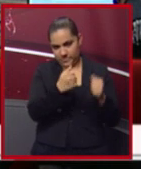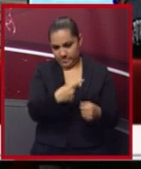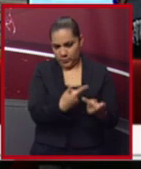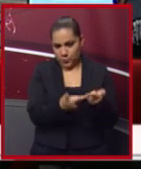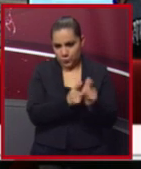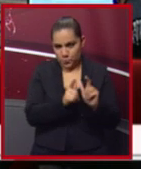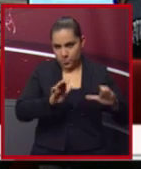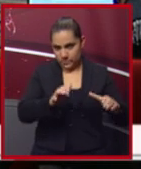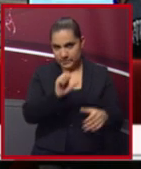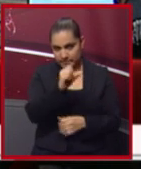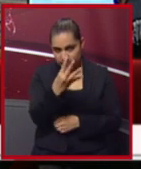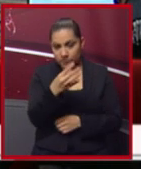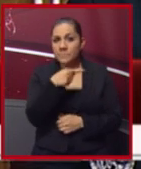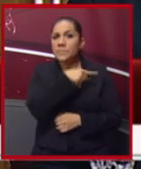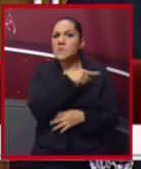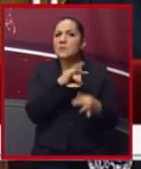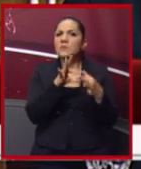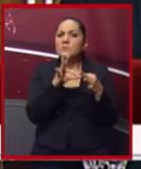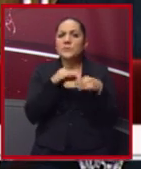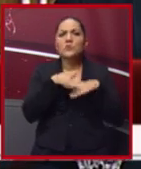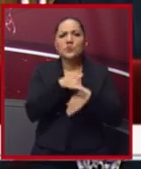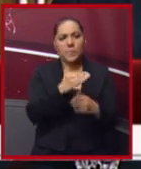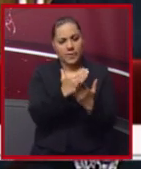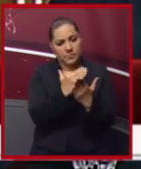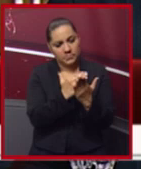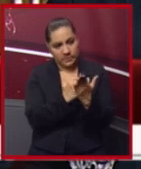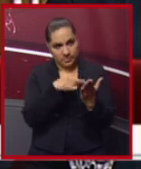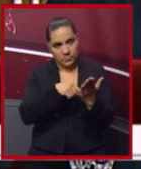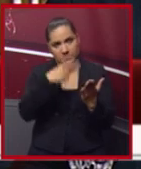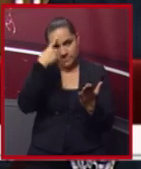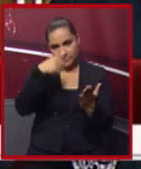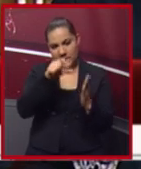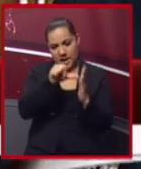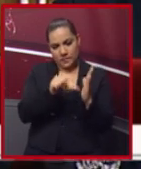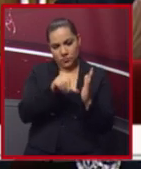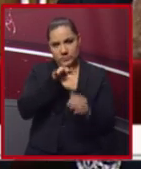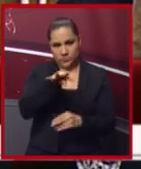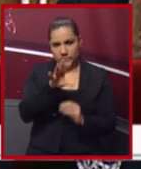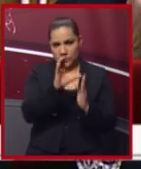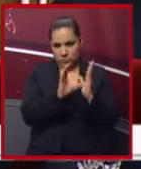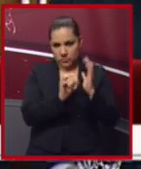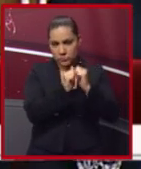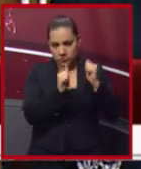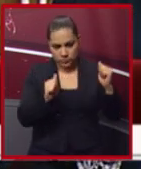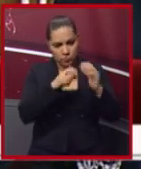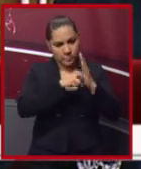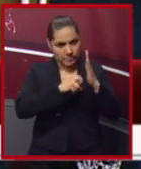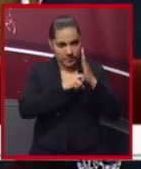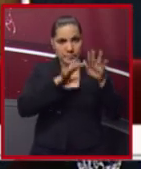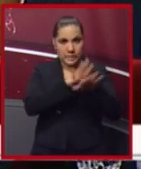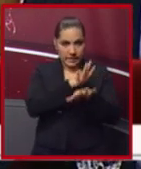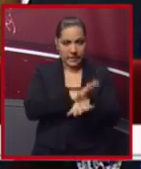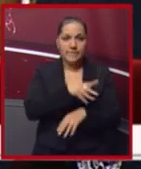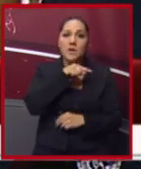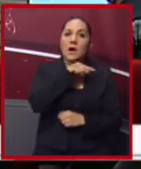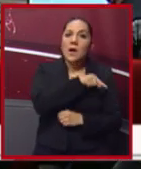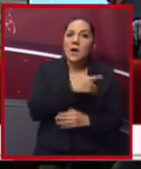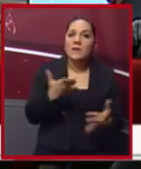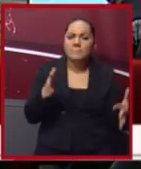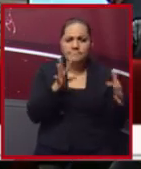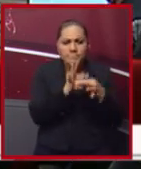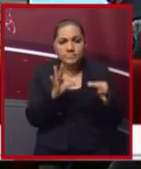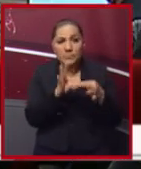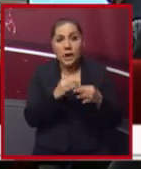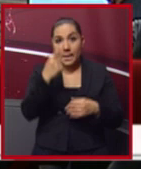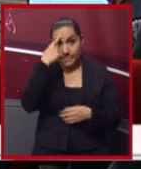algunas particularidades de esta minuta que reforma el artículo 19 de la Carta Magna, que sería la 5ª enmienda